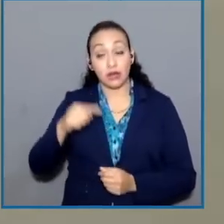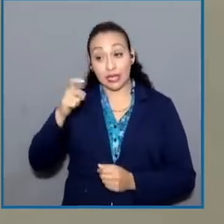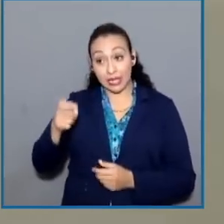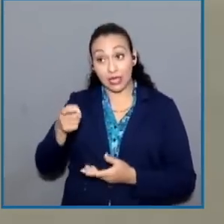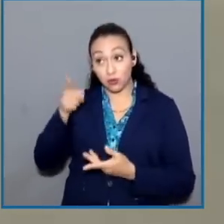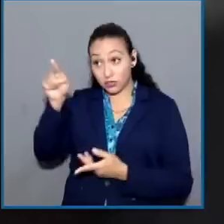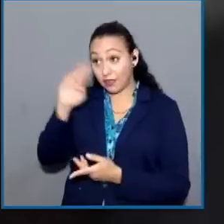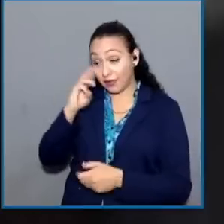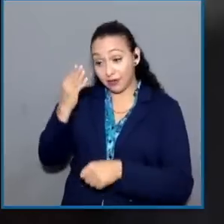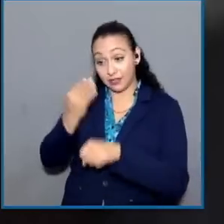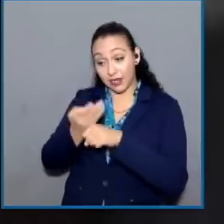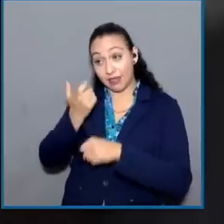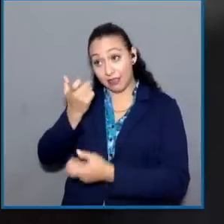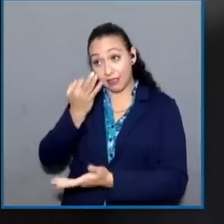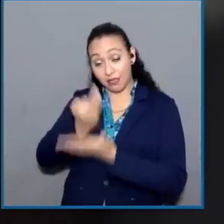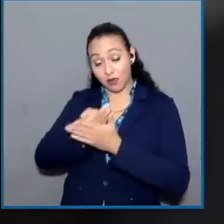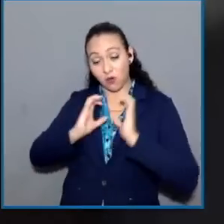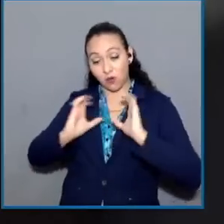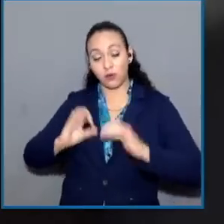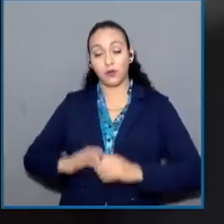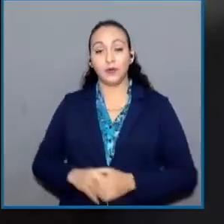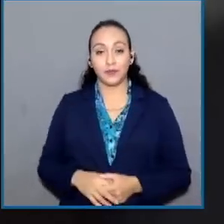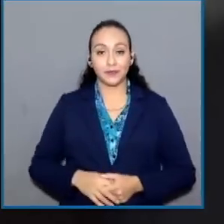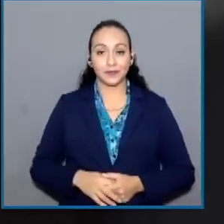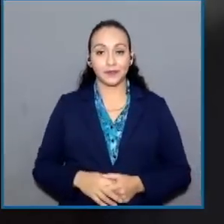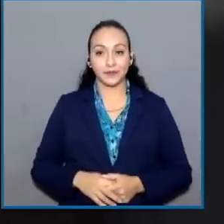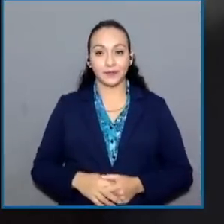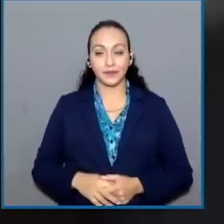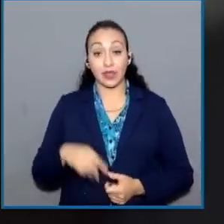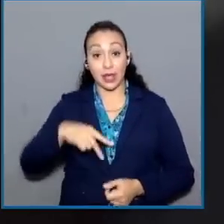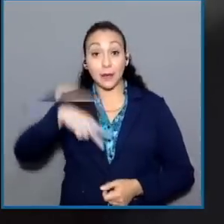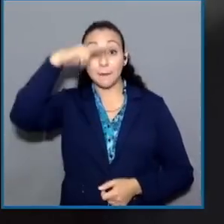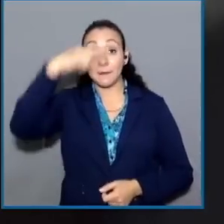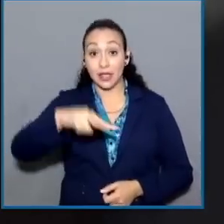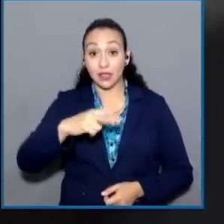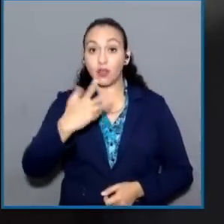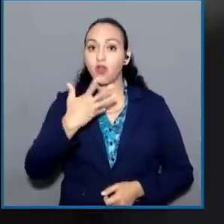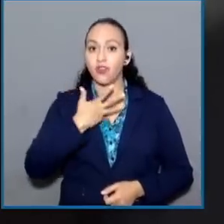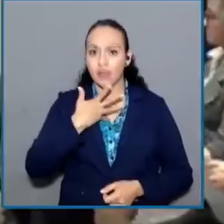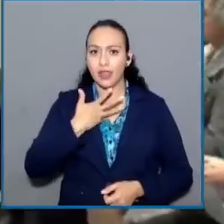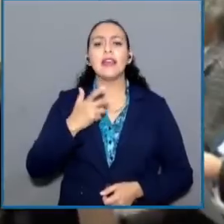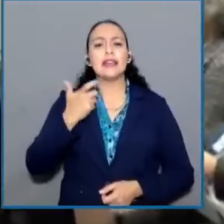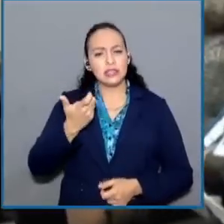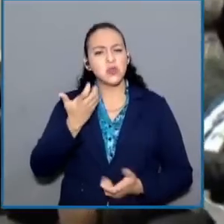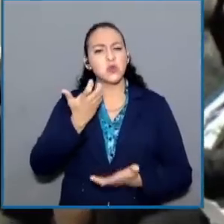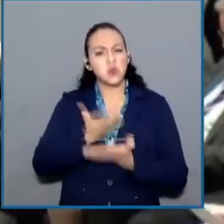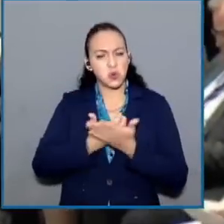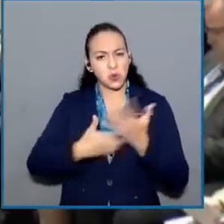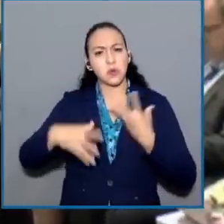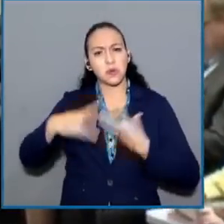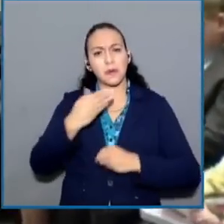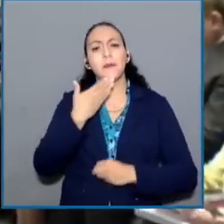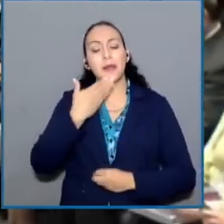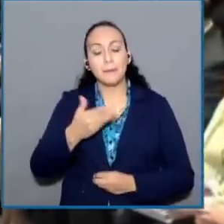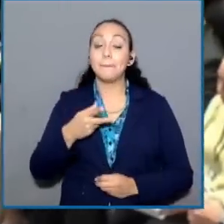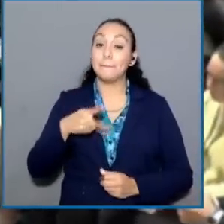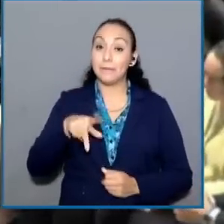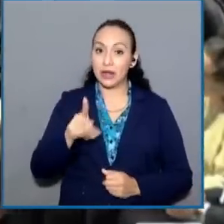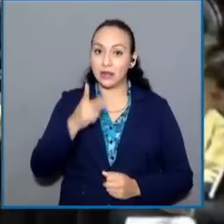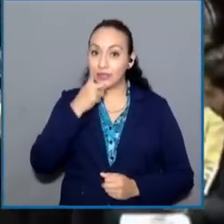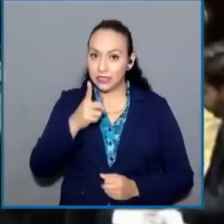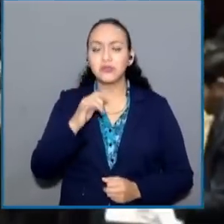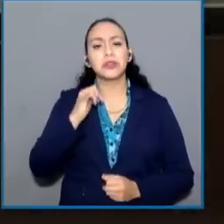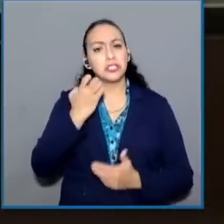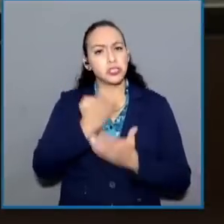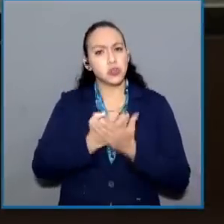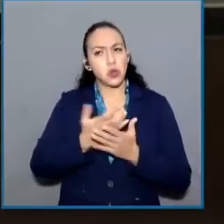finanzas públicas. Al destacar que México cuenta con un desarrollo sólido y resiliente, pronosticó un crecimiento económico de